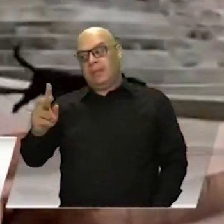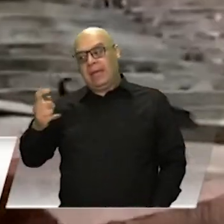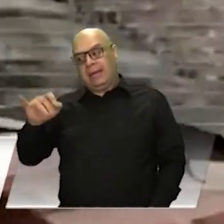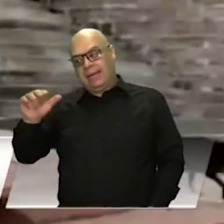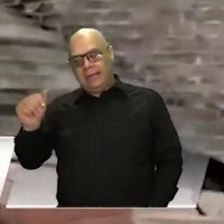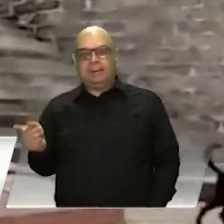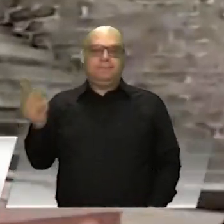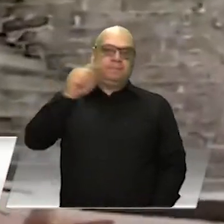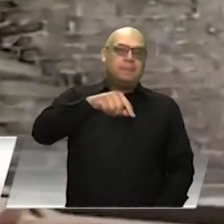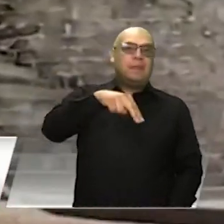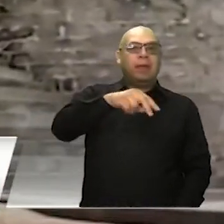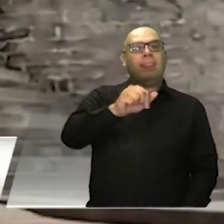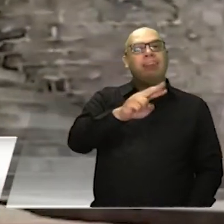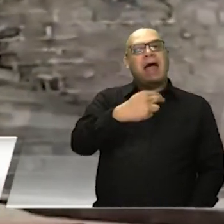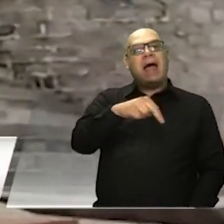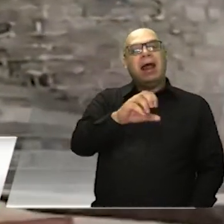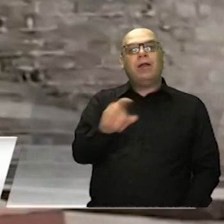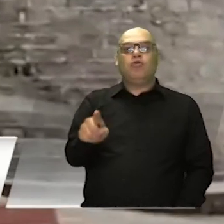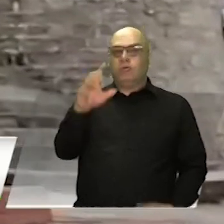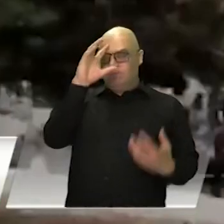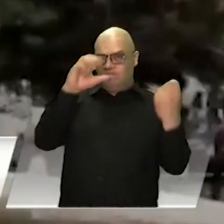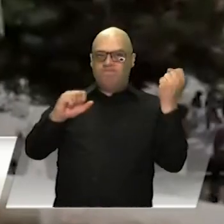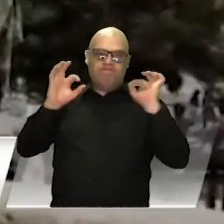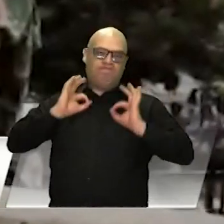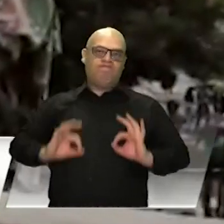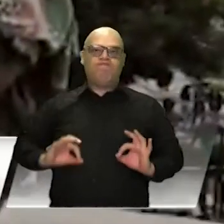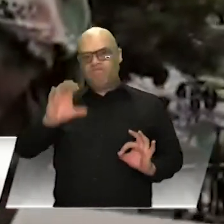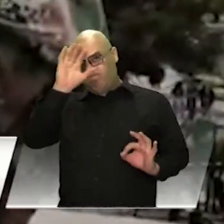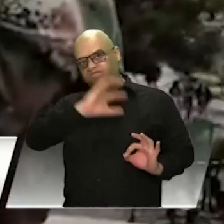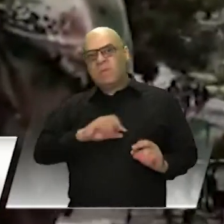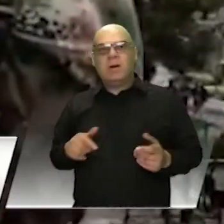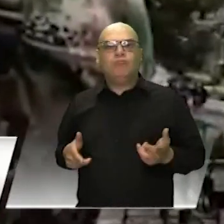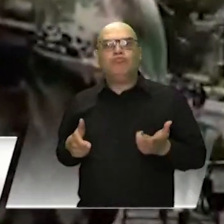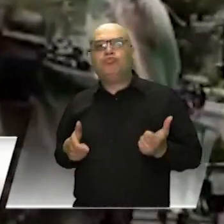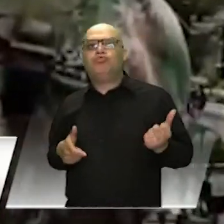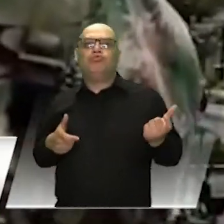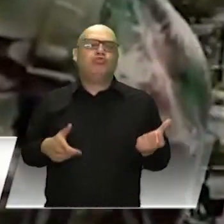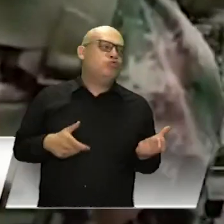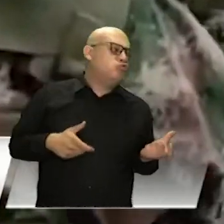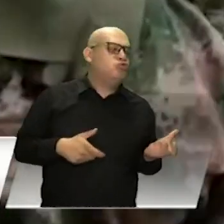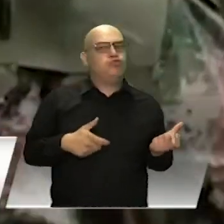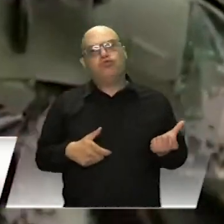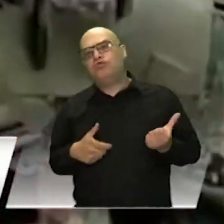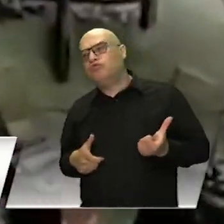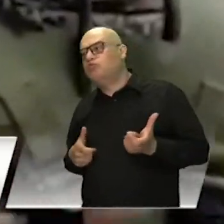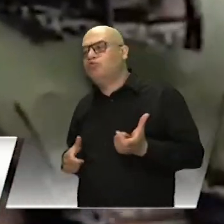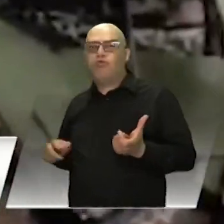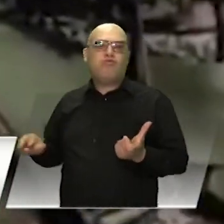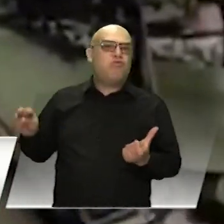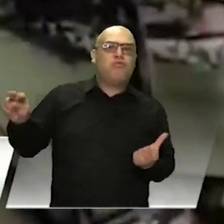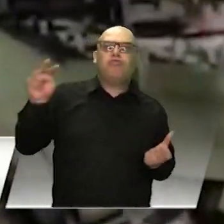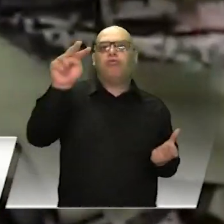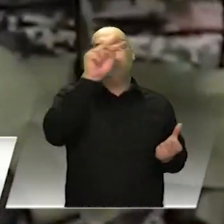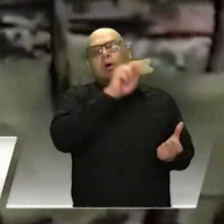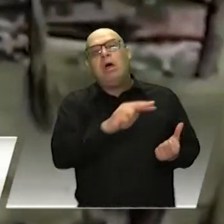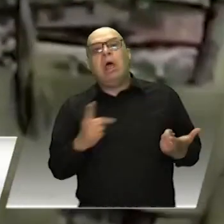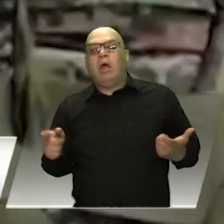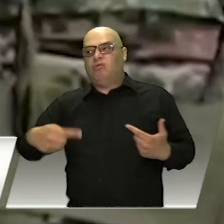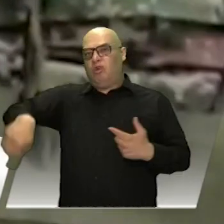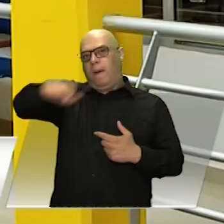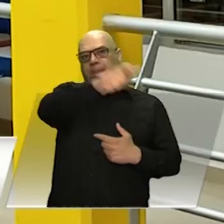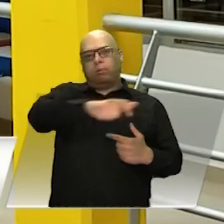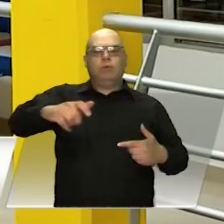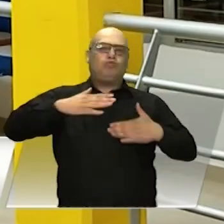continúan los patrullajes mixtos entre policía y ejército además de otras actividades de control para garantizar